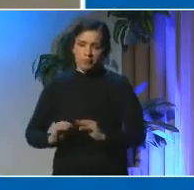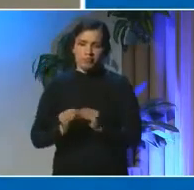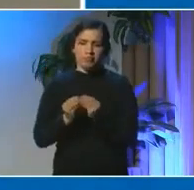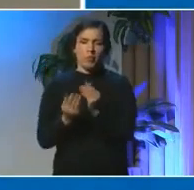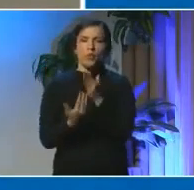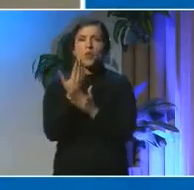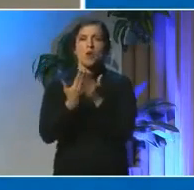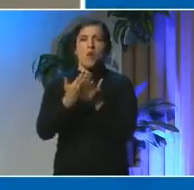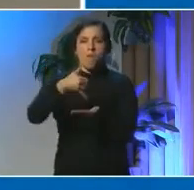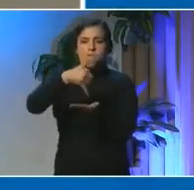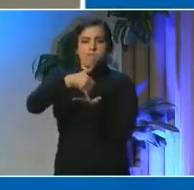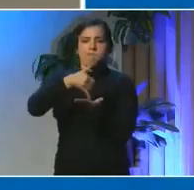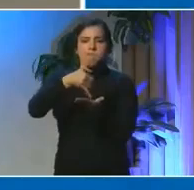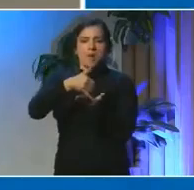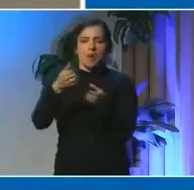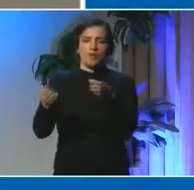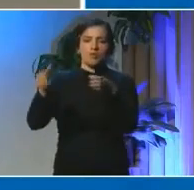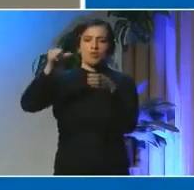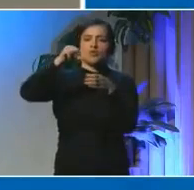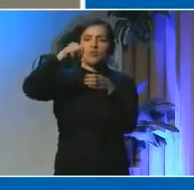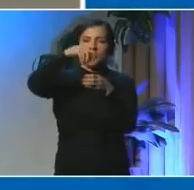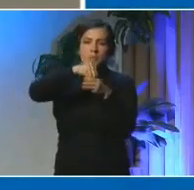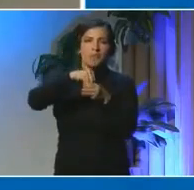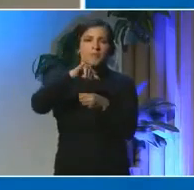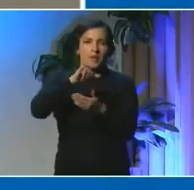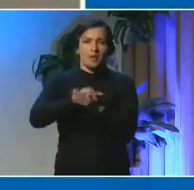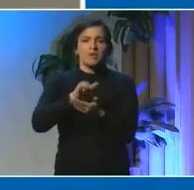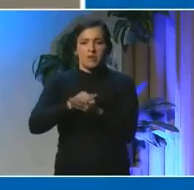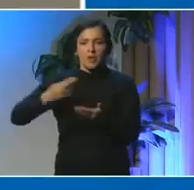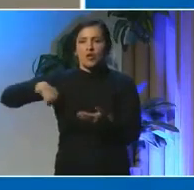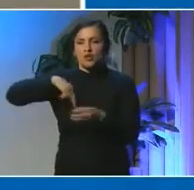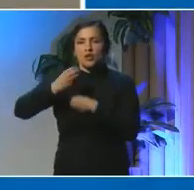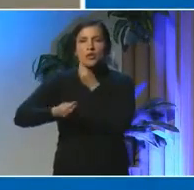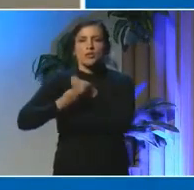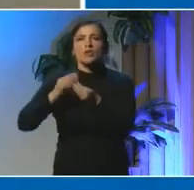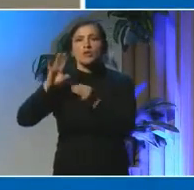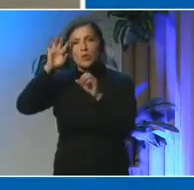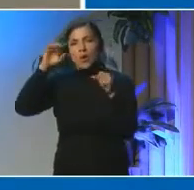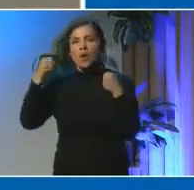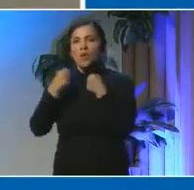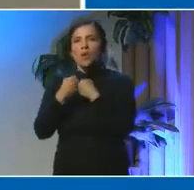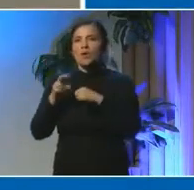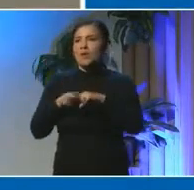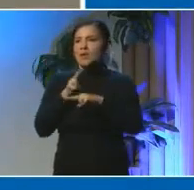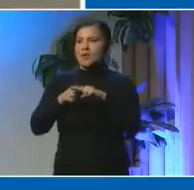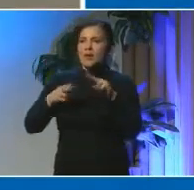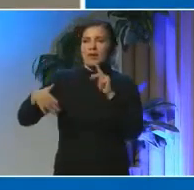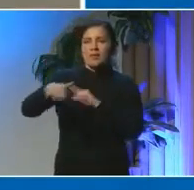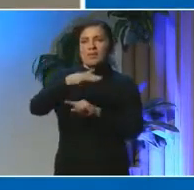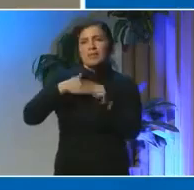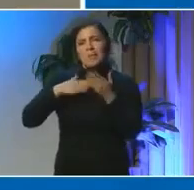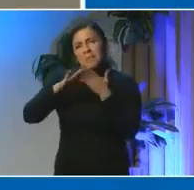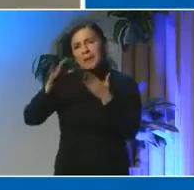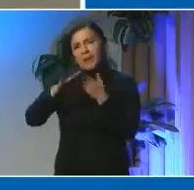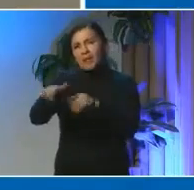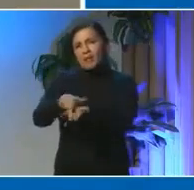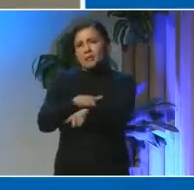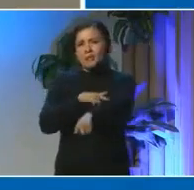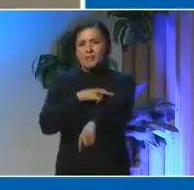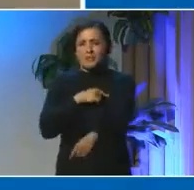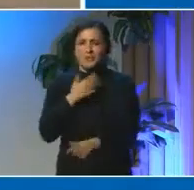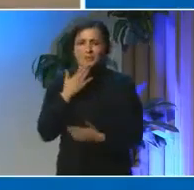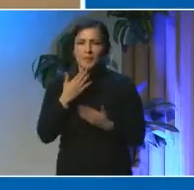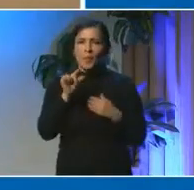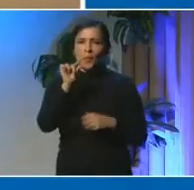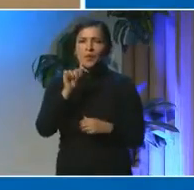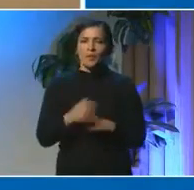entendido que eso solo lo hacemos trabajando con Quienes son nuestros aliados naturales en el sector Perdón que me extendí un poco bueno mu muy bien y